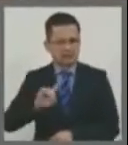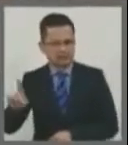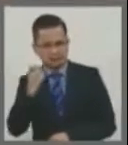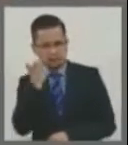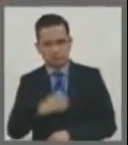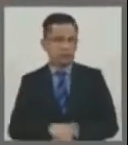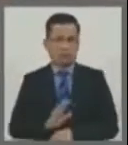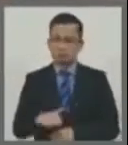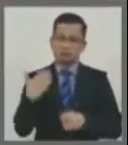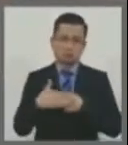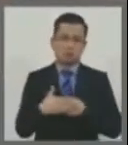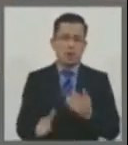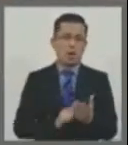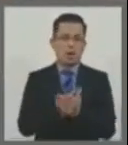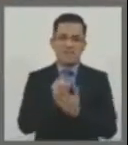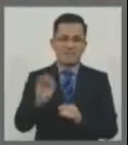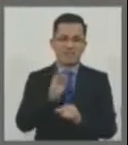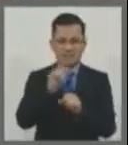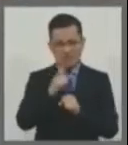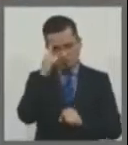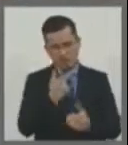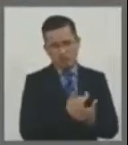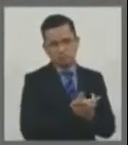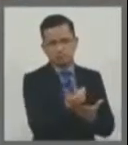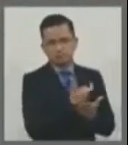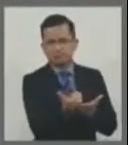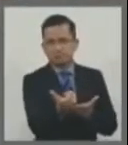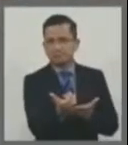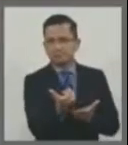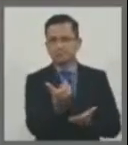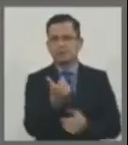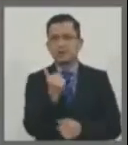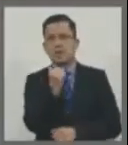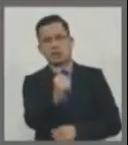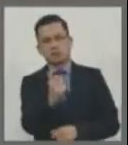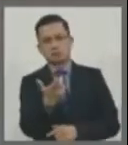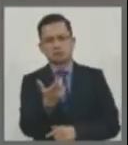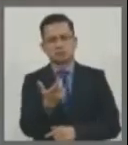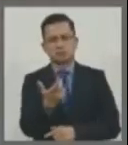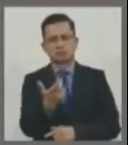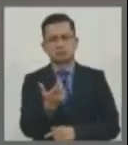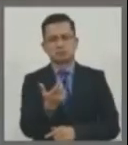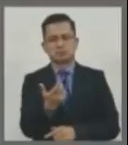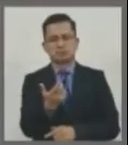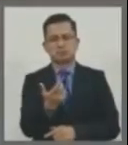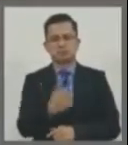viene la ley federal de remuneraciones a